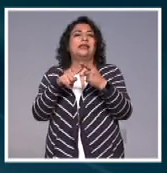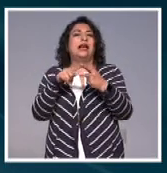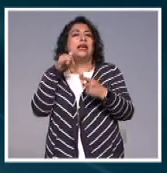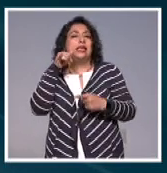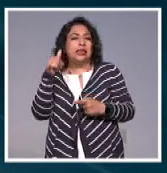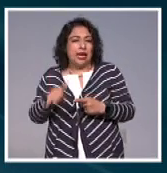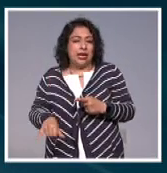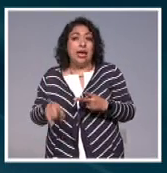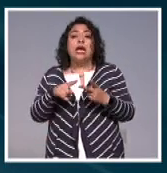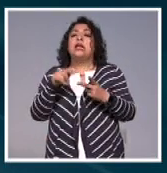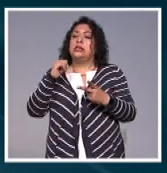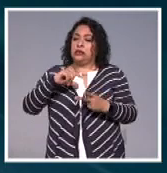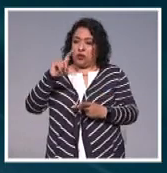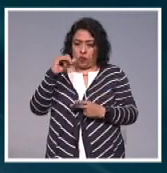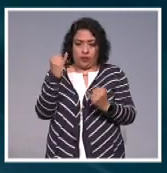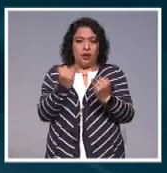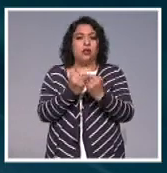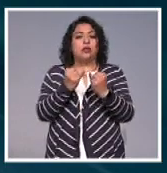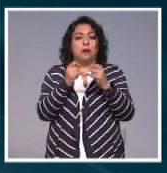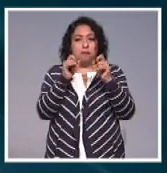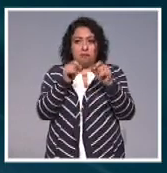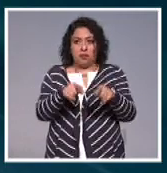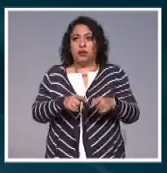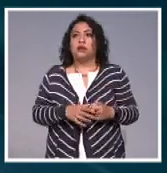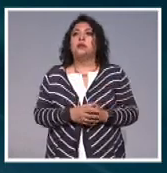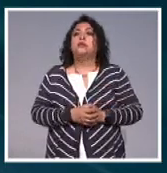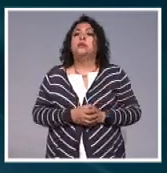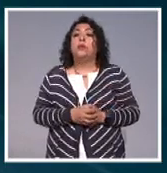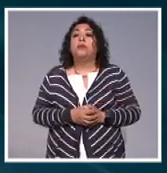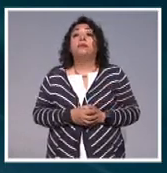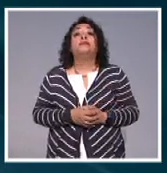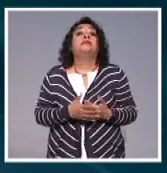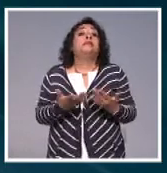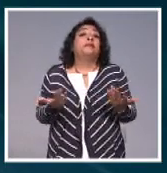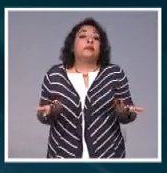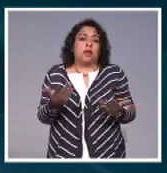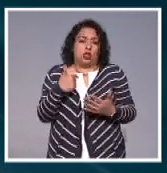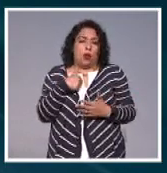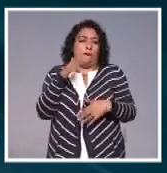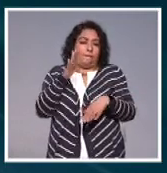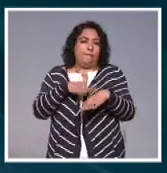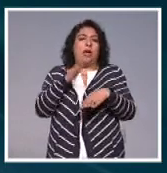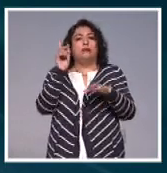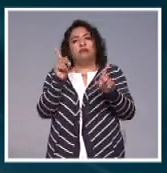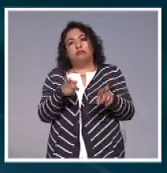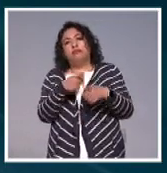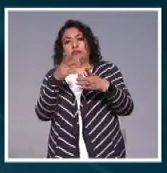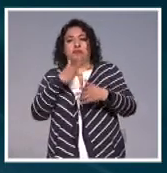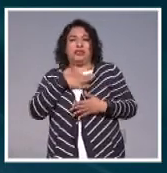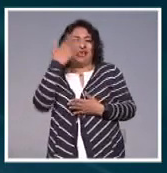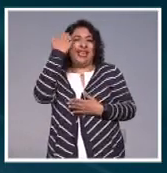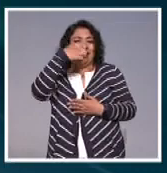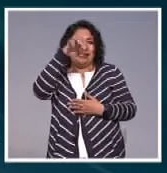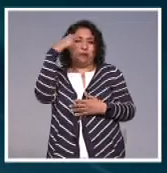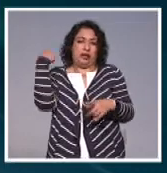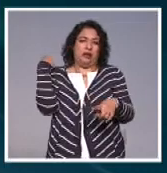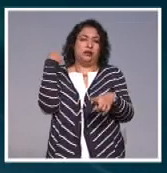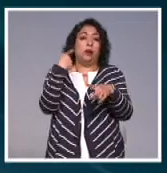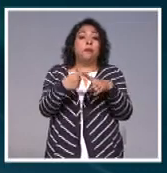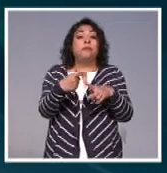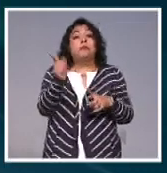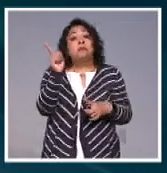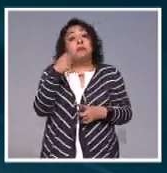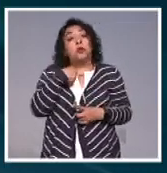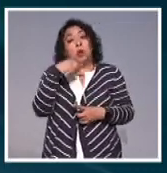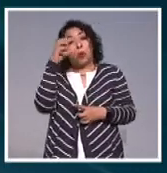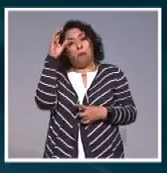italiana, también del siglo XX. ¿Qué es lo que más yo he interpretado en mi carrera? Entonces me